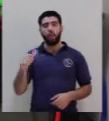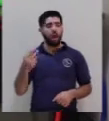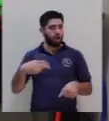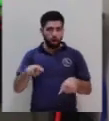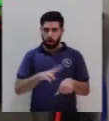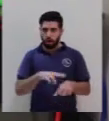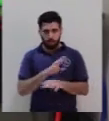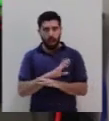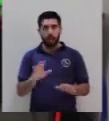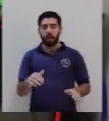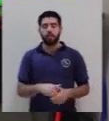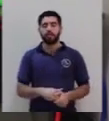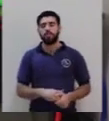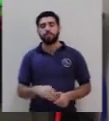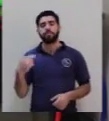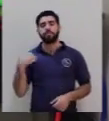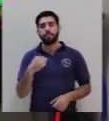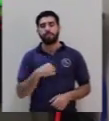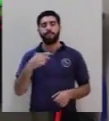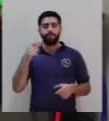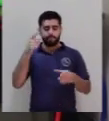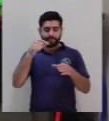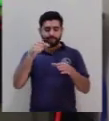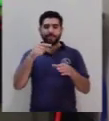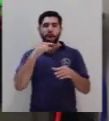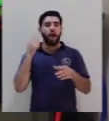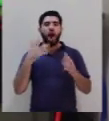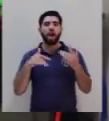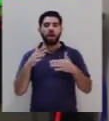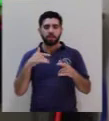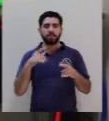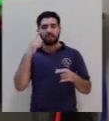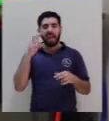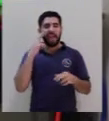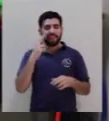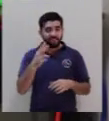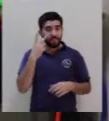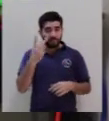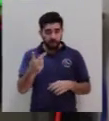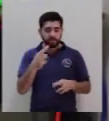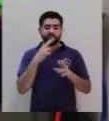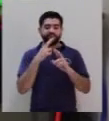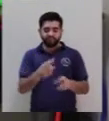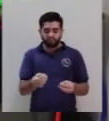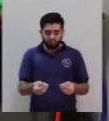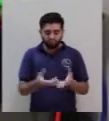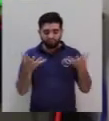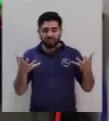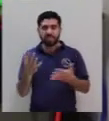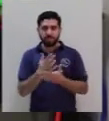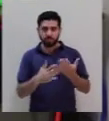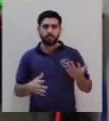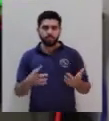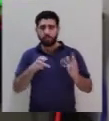Agua normal. Ahorita le echamos colorante para poder ver la reacción, pero no es necesario. Se puede hacer. Pero